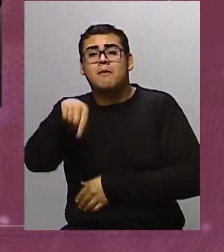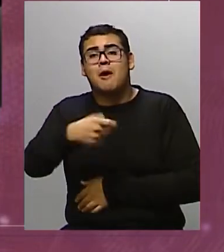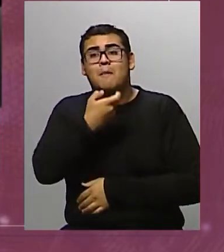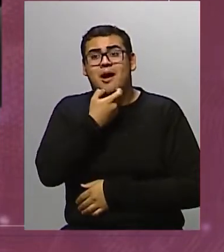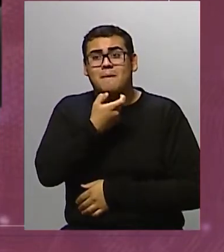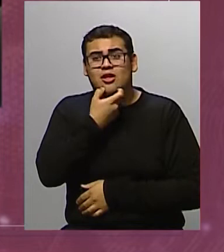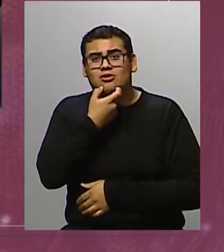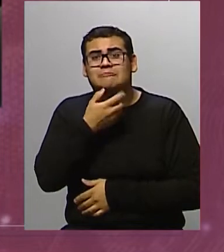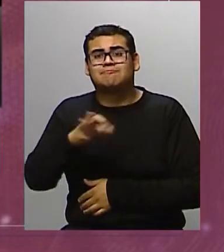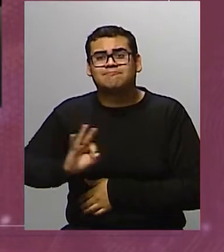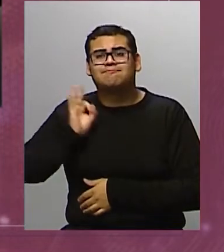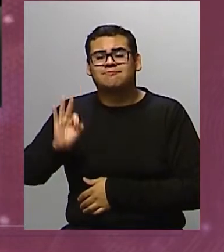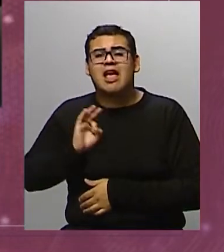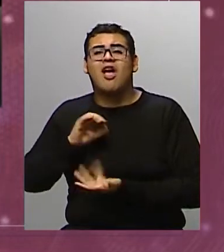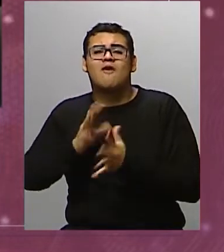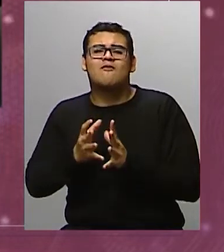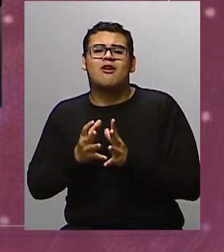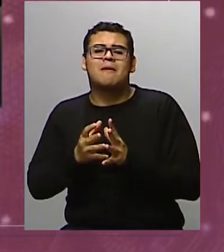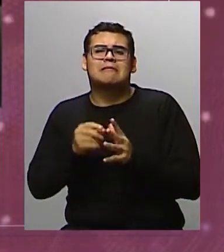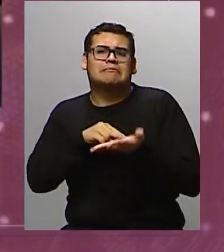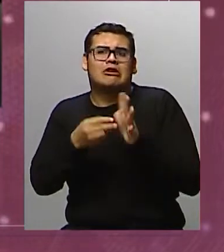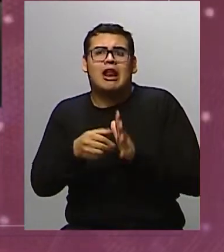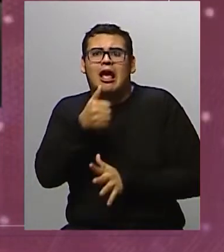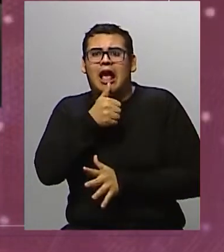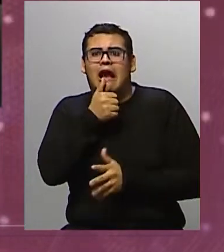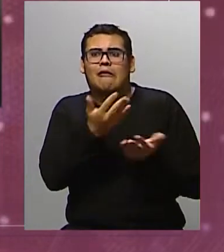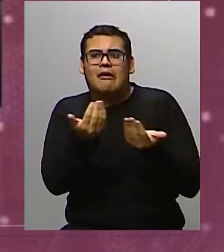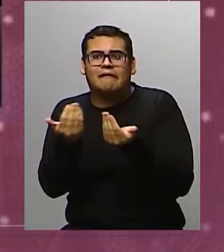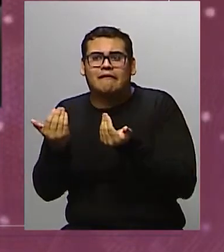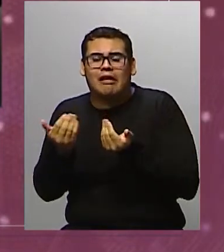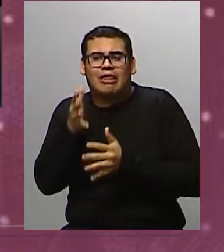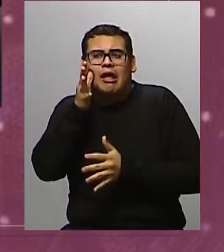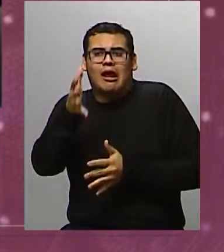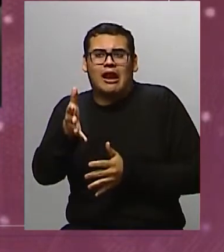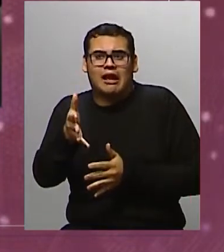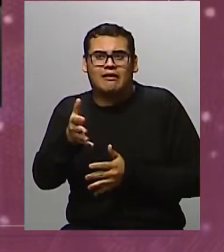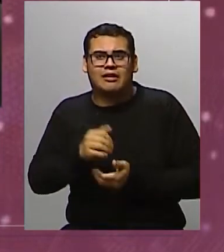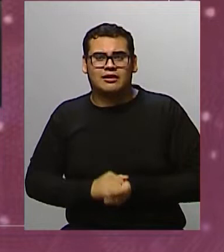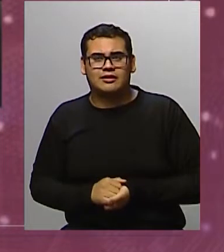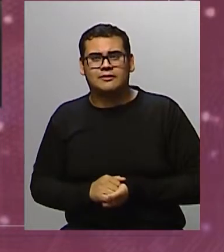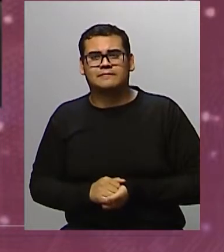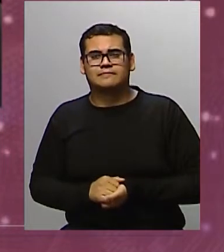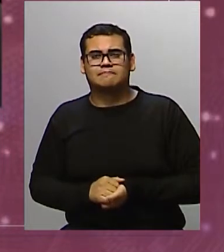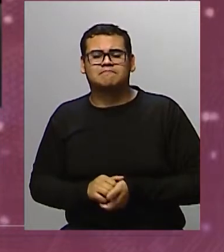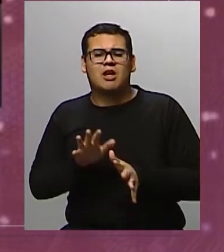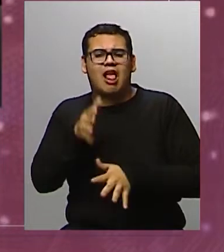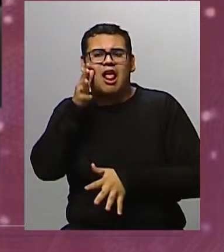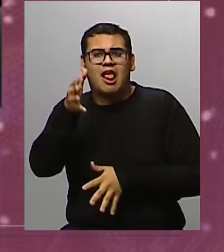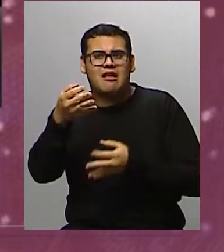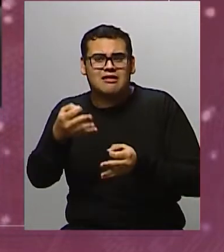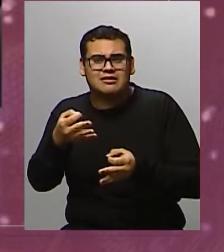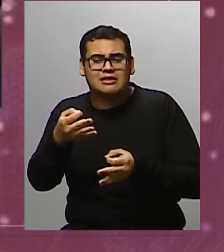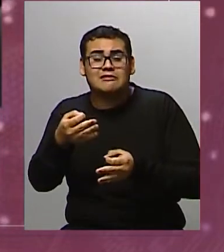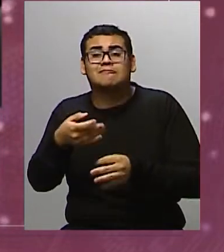los últimos años, se habla mucho de la crisis hídrica, que ya muchos dicen ya no es una crisis, tenemos que entender que a partir de hace